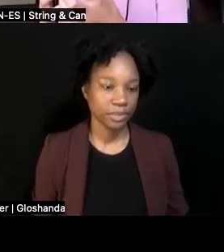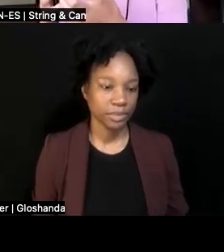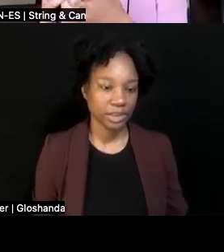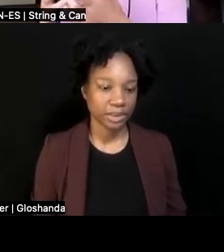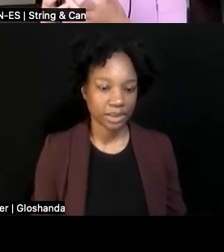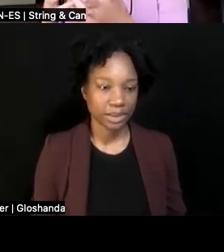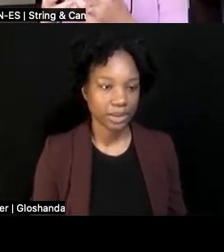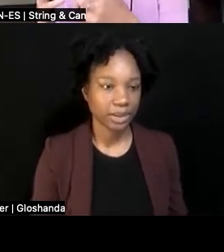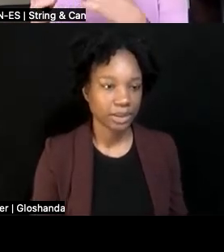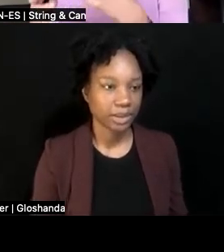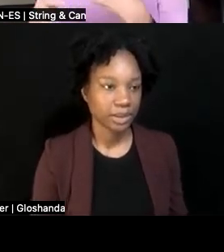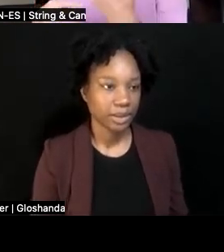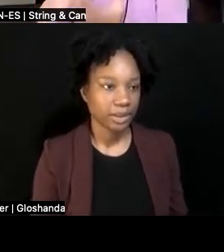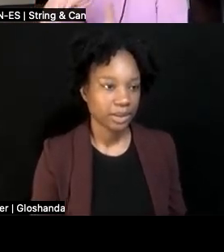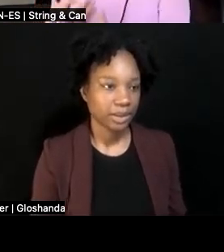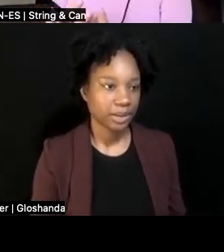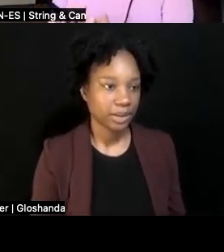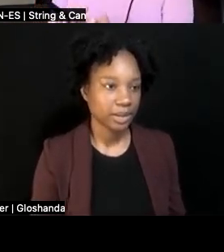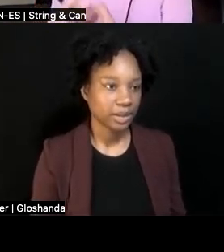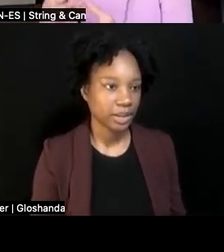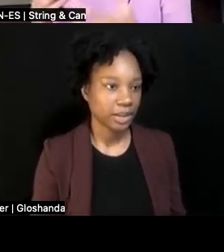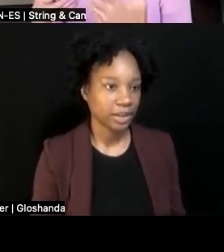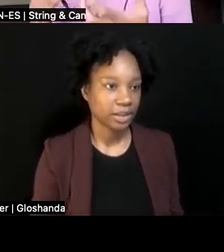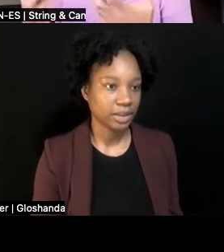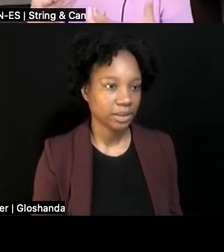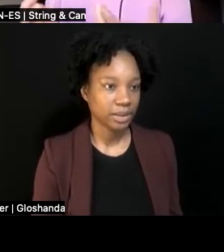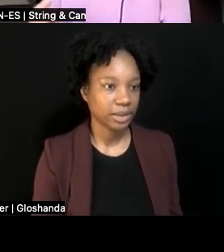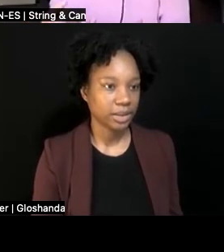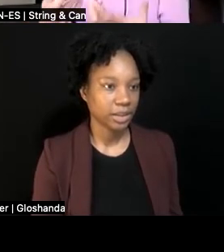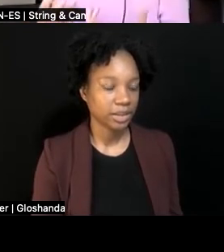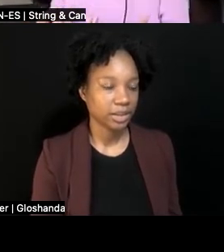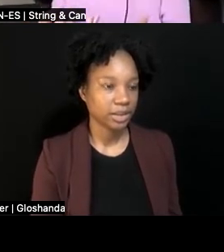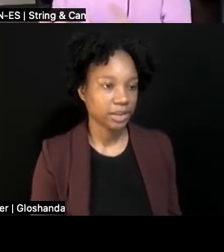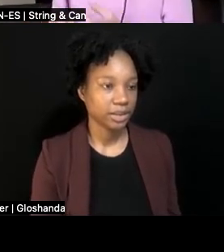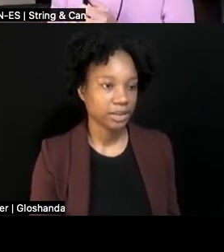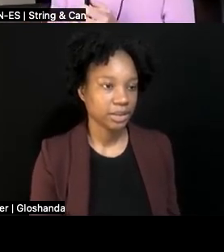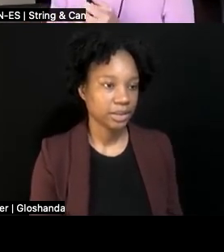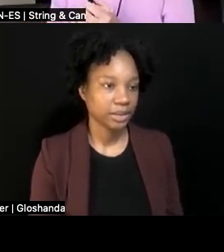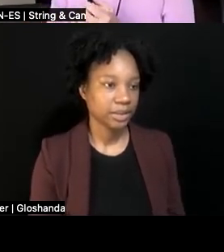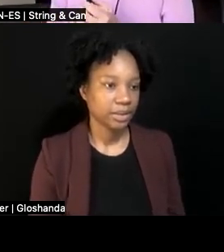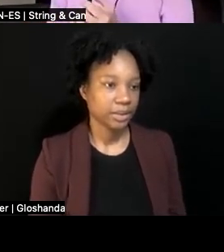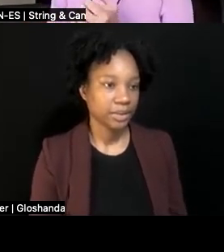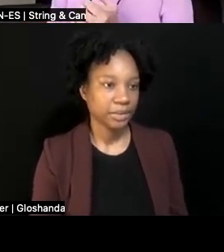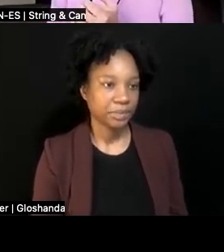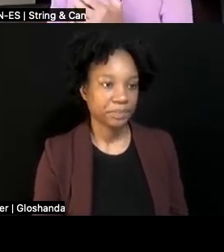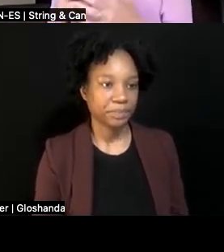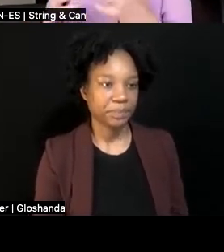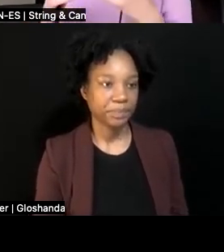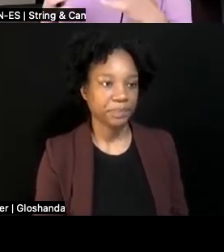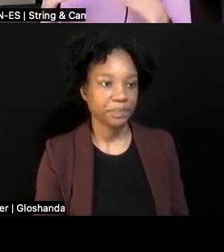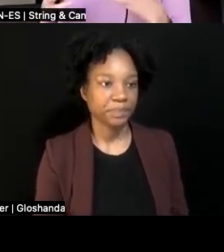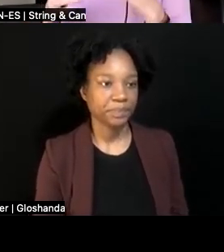cuenta de eso me alentó a hacer algo diferente, que siempre quería hacer algo distinto. Entonces